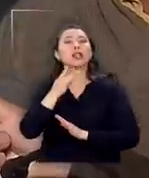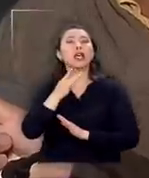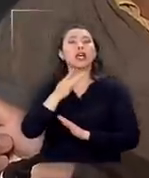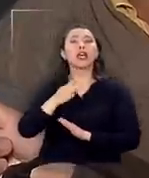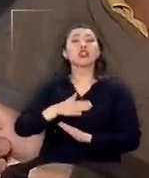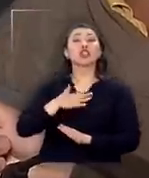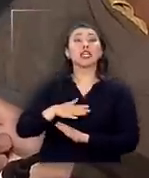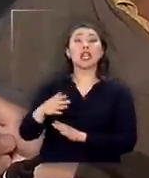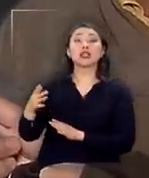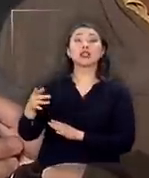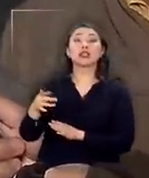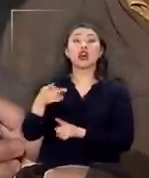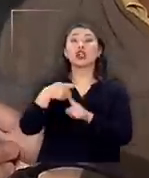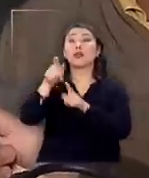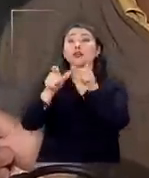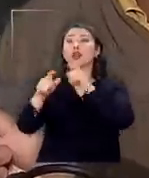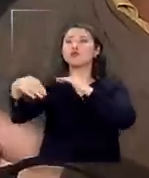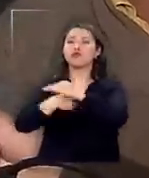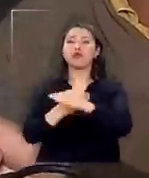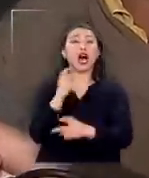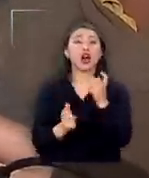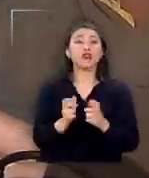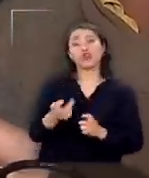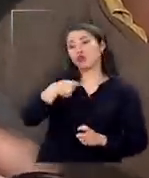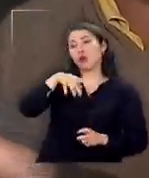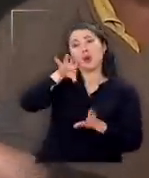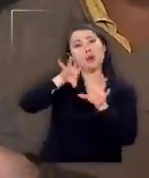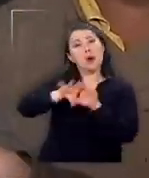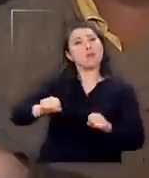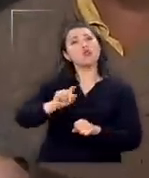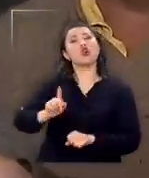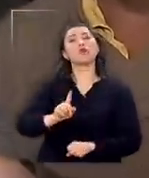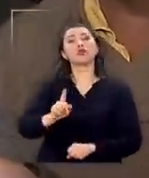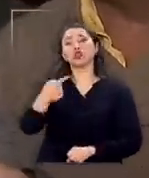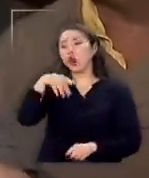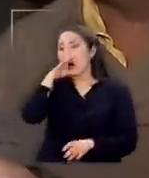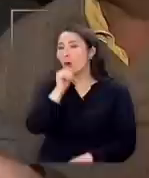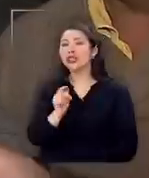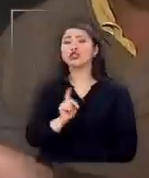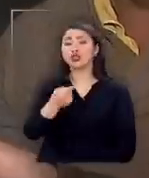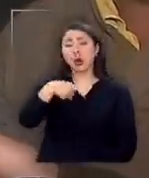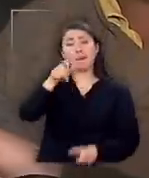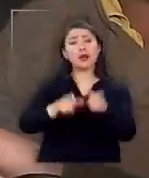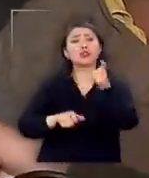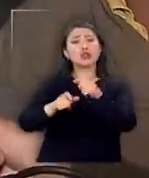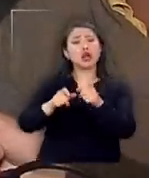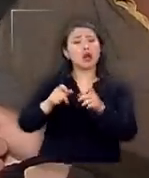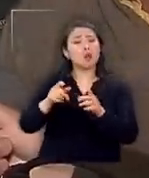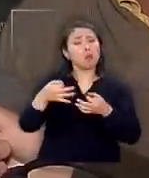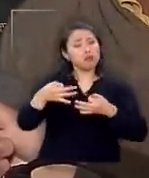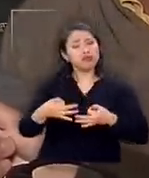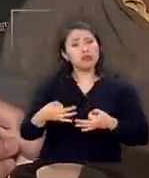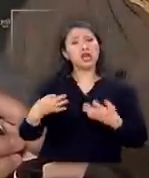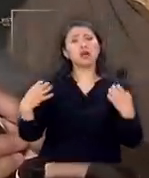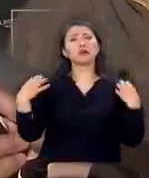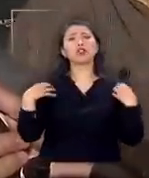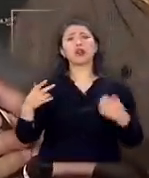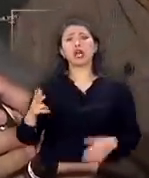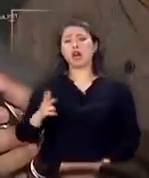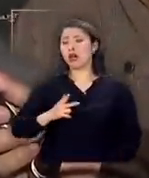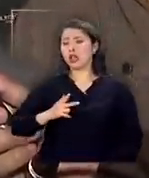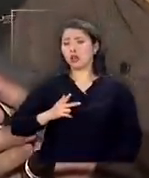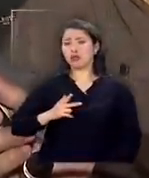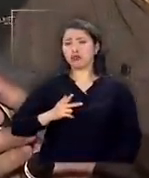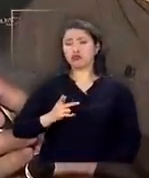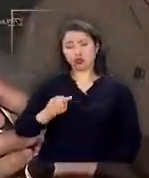venir a saquearlo, no aguantamos eso. Somos personas civilizadas, honradas, responsables, caballeros de todo